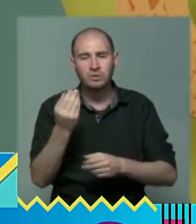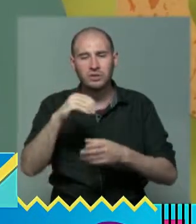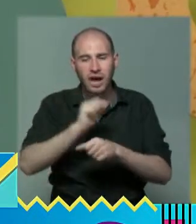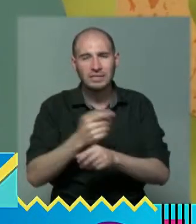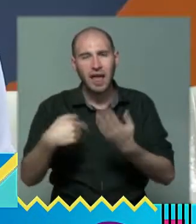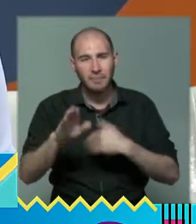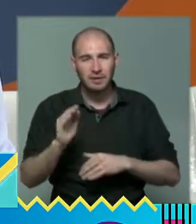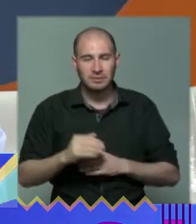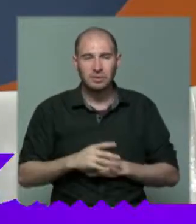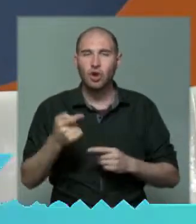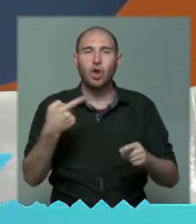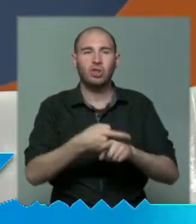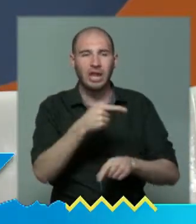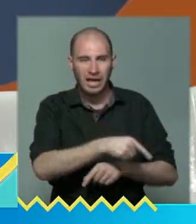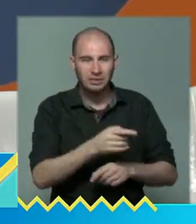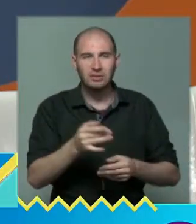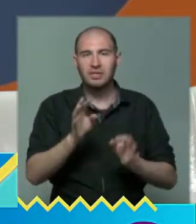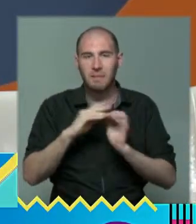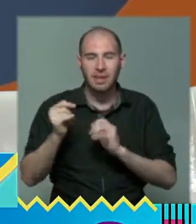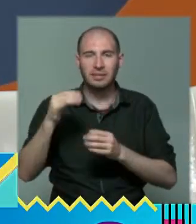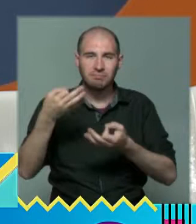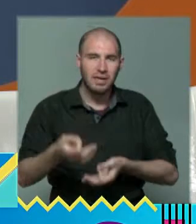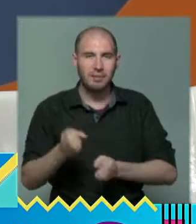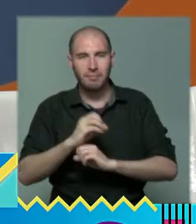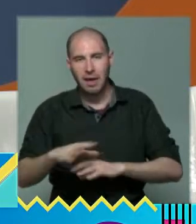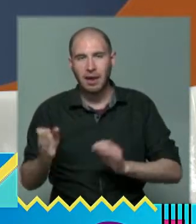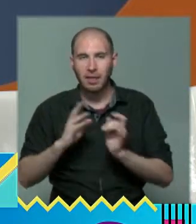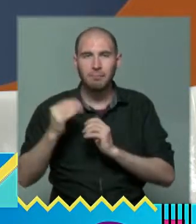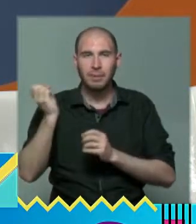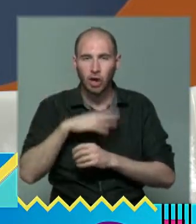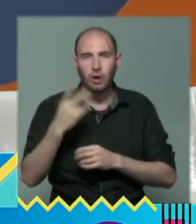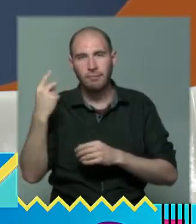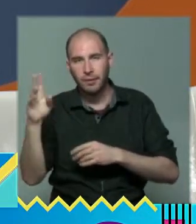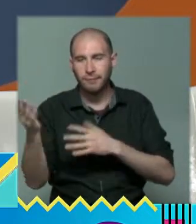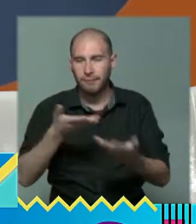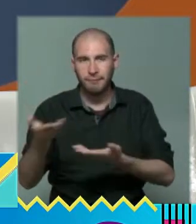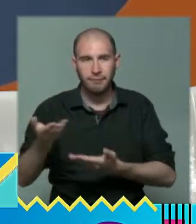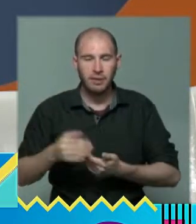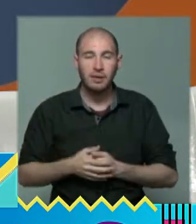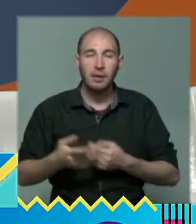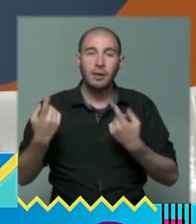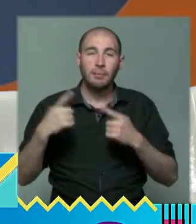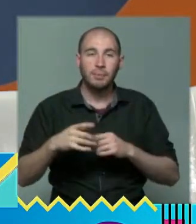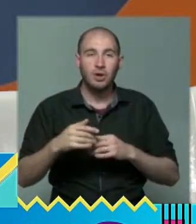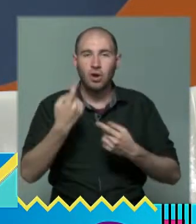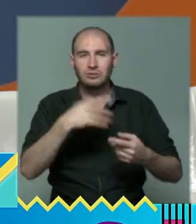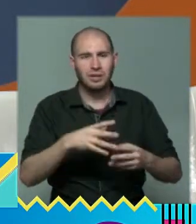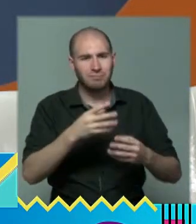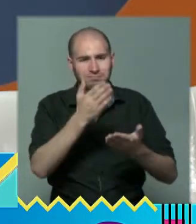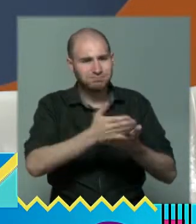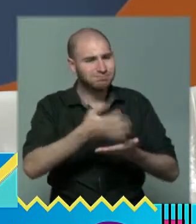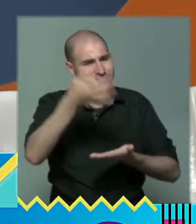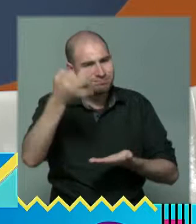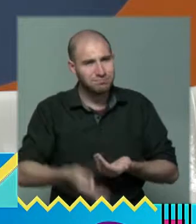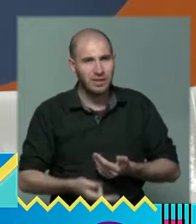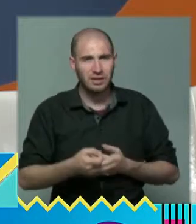estamos en contra. No, el tratamiento podemos discutir si está bien, está mal, nos parece mejor, nos parece peor, pero no queremos condiciones indignas, no queremos